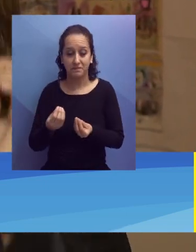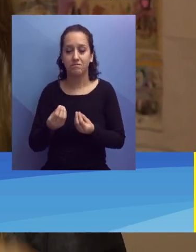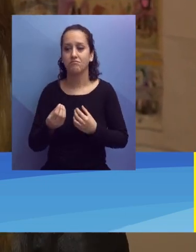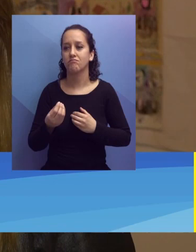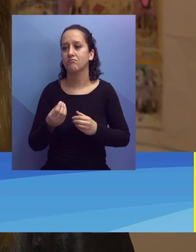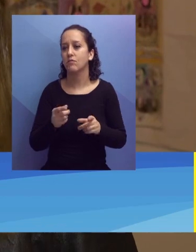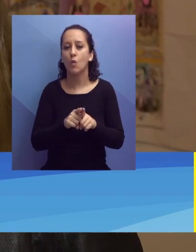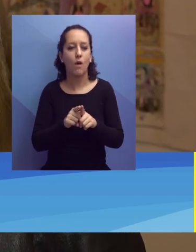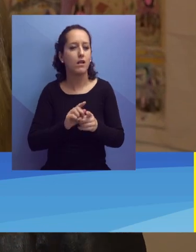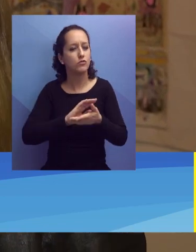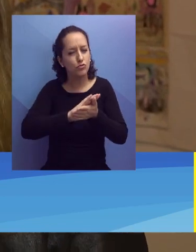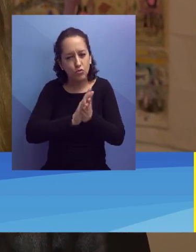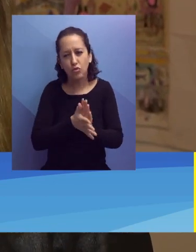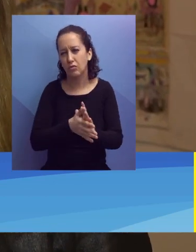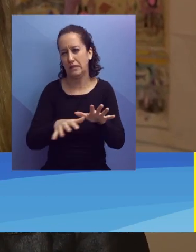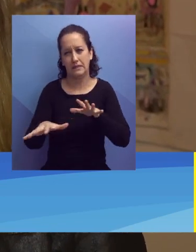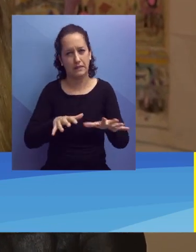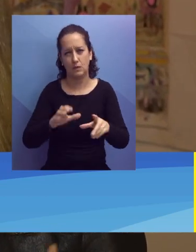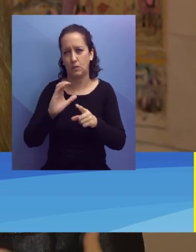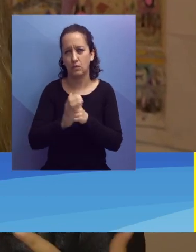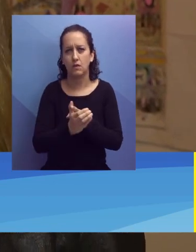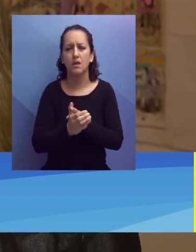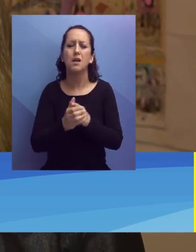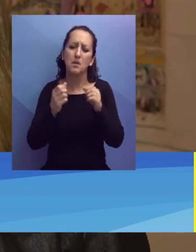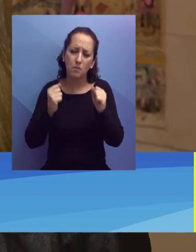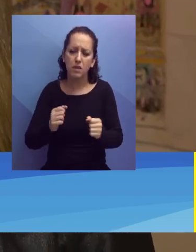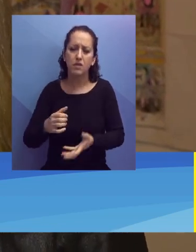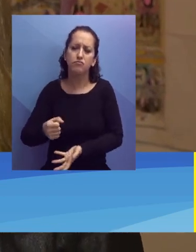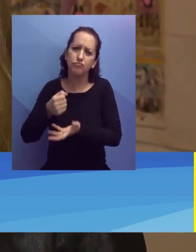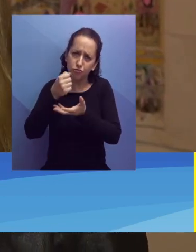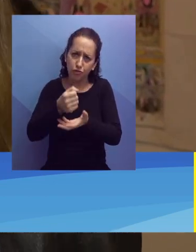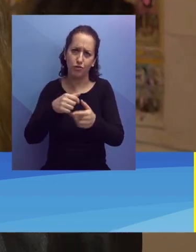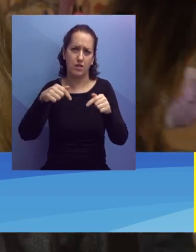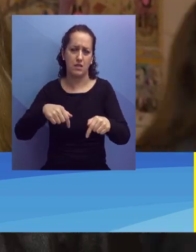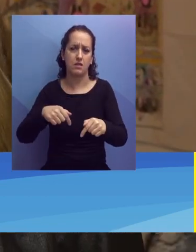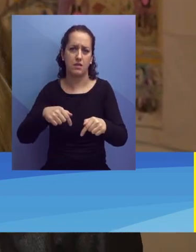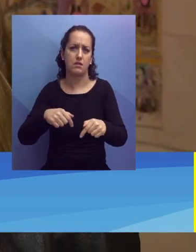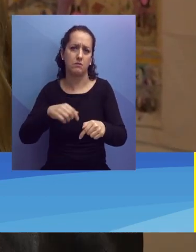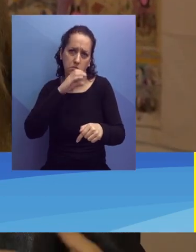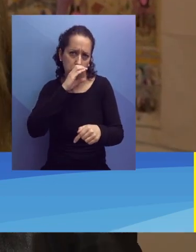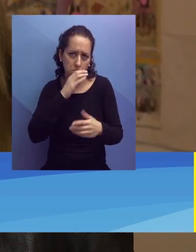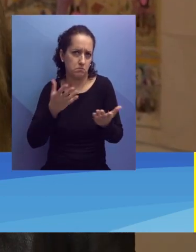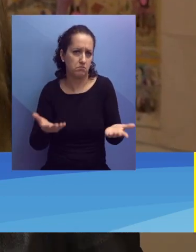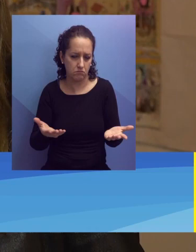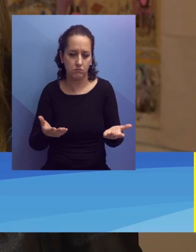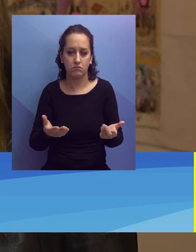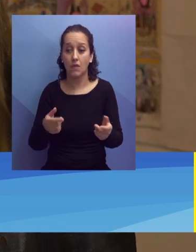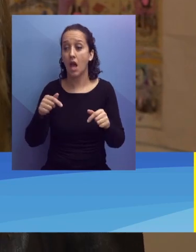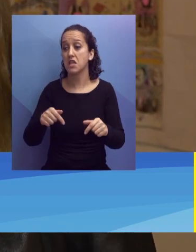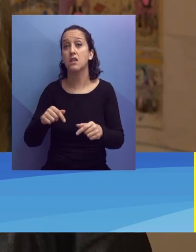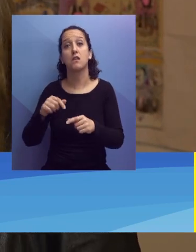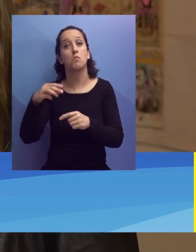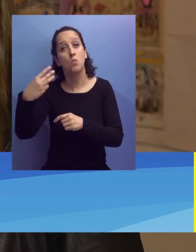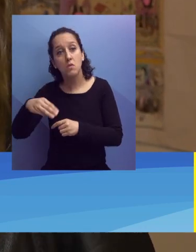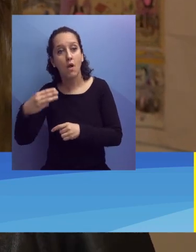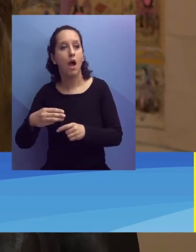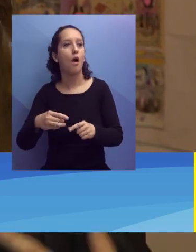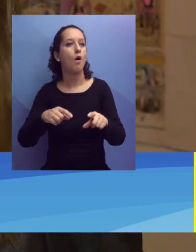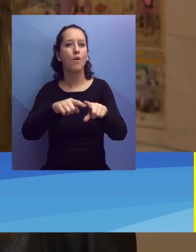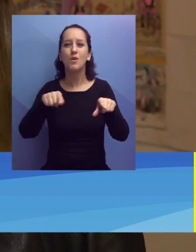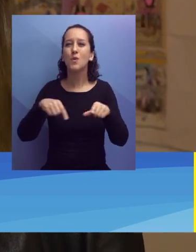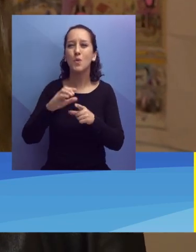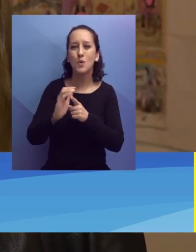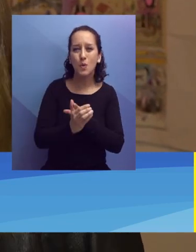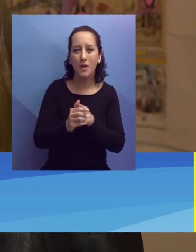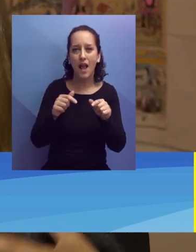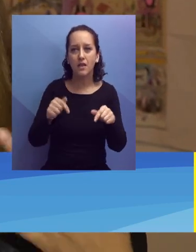buena instancia para que todas las actividades culturales se puedan financiar aquí y también la municipalidad, el punto de cultura y